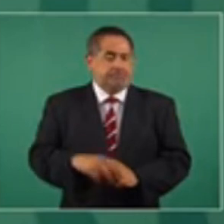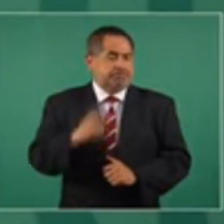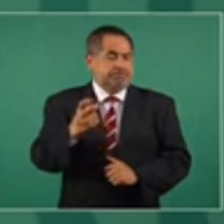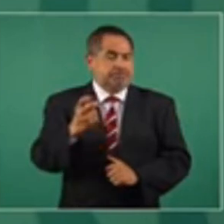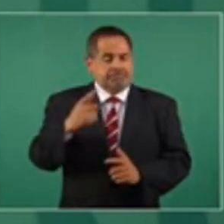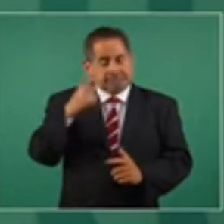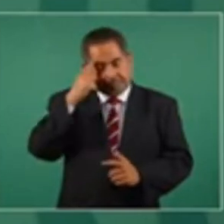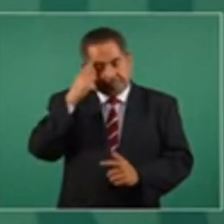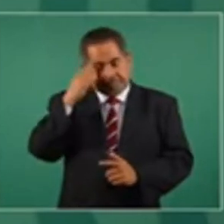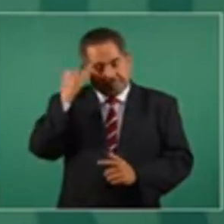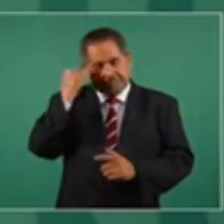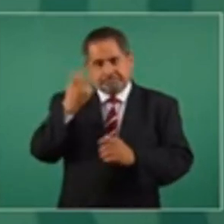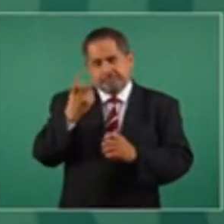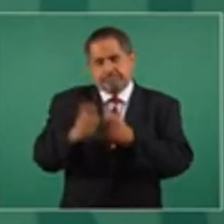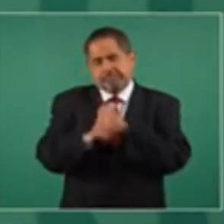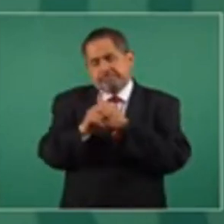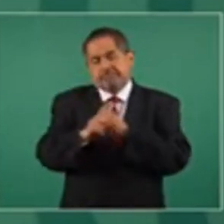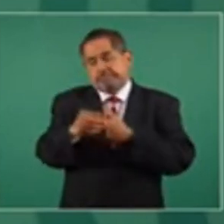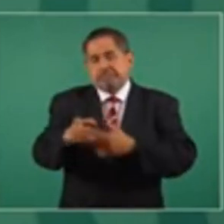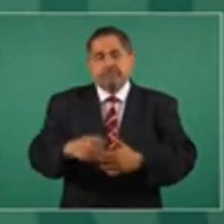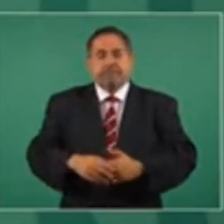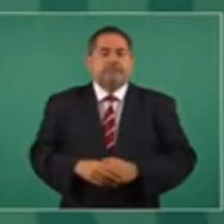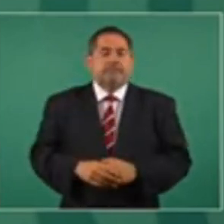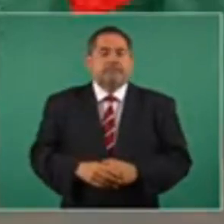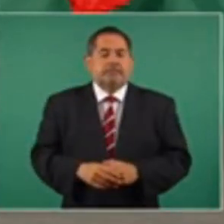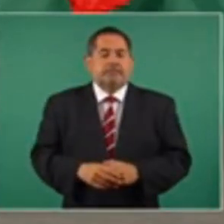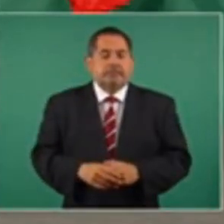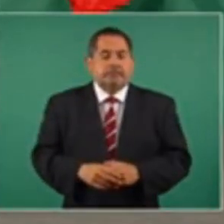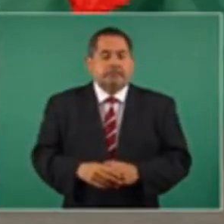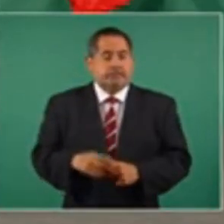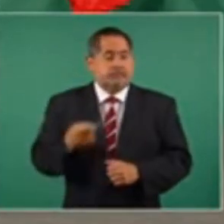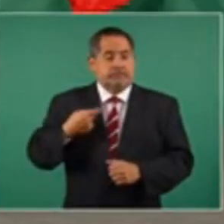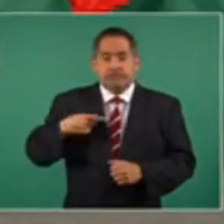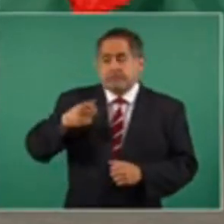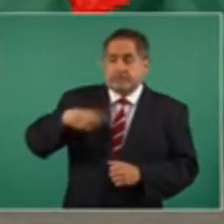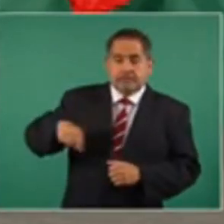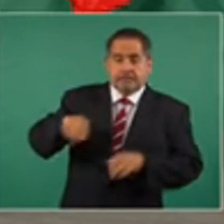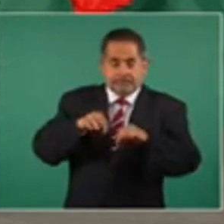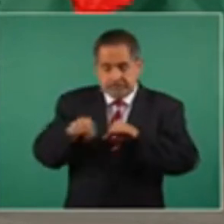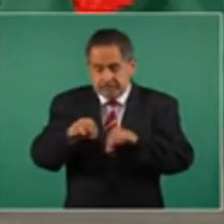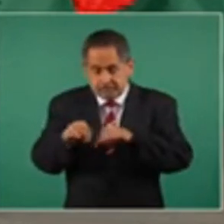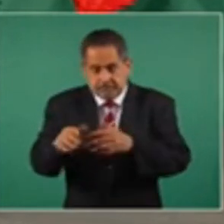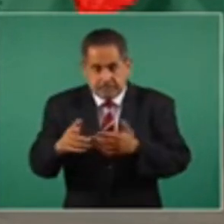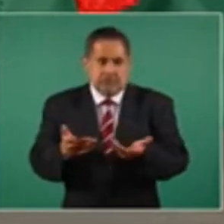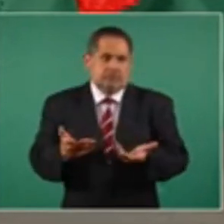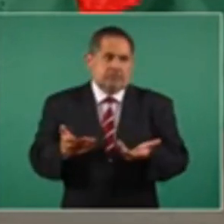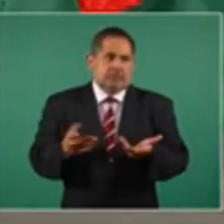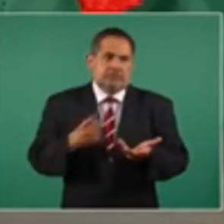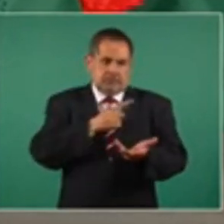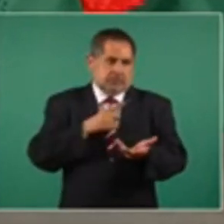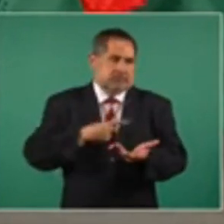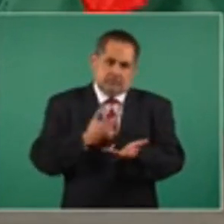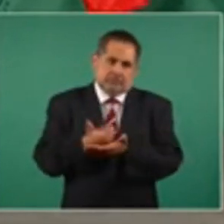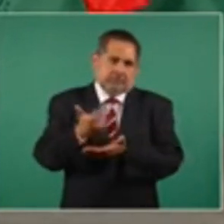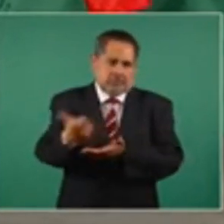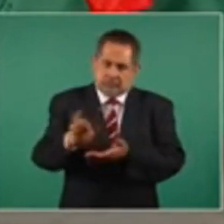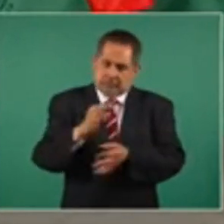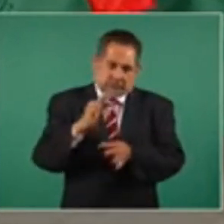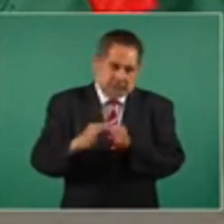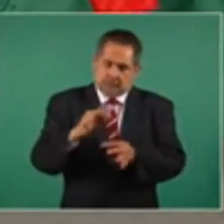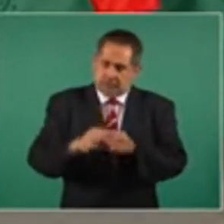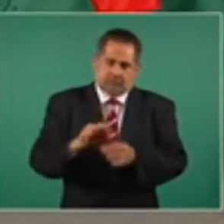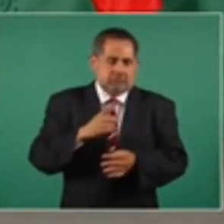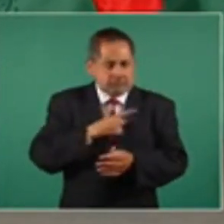Entonces, ese es el problema. Entonces, los trabajadores pues tienen que recibir